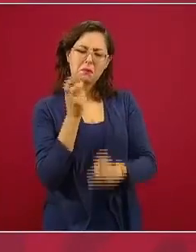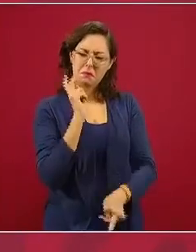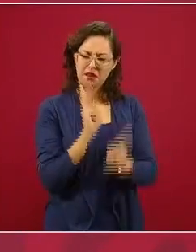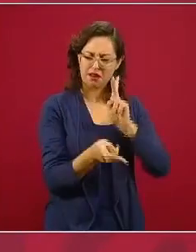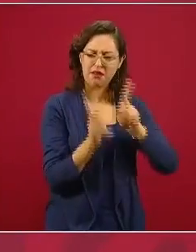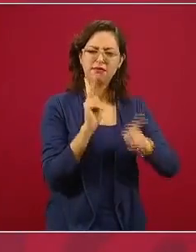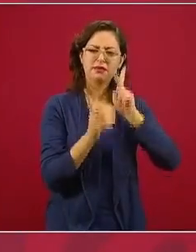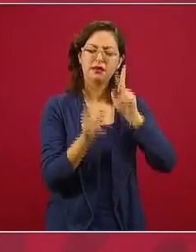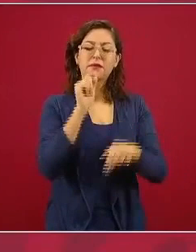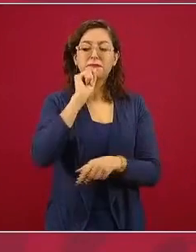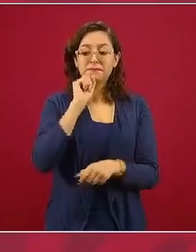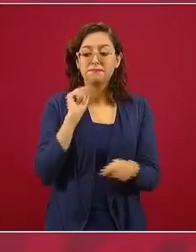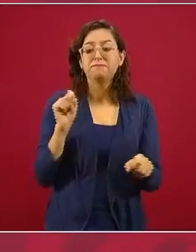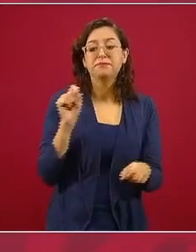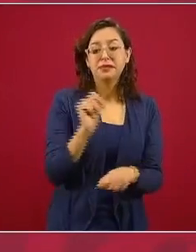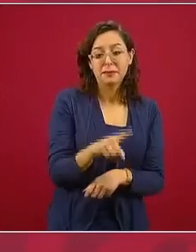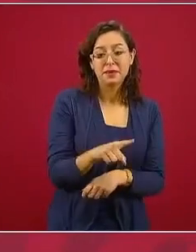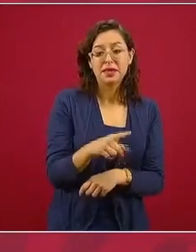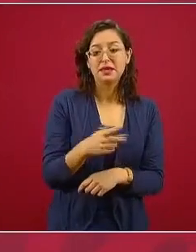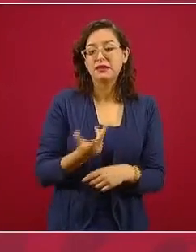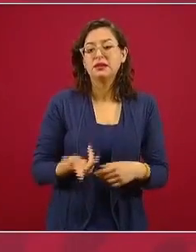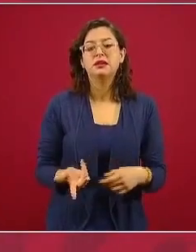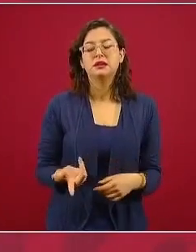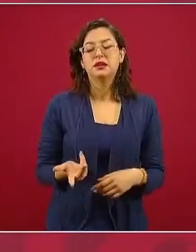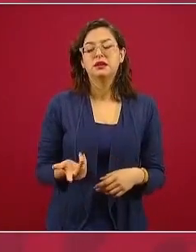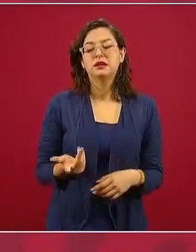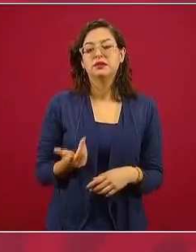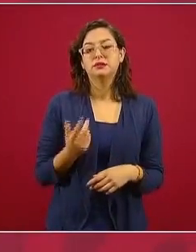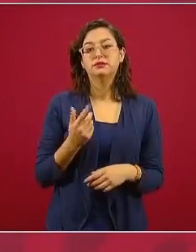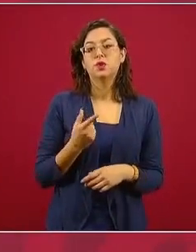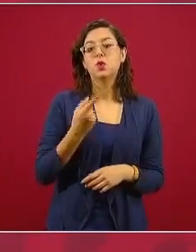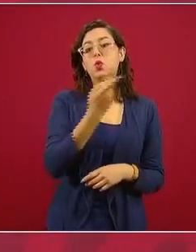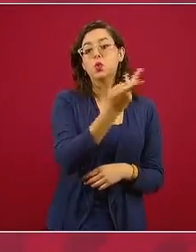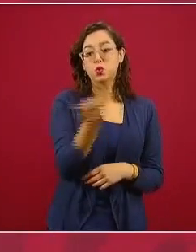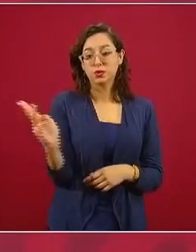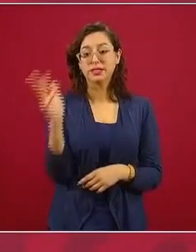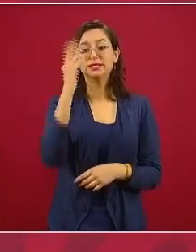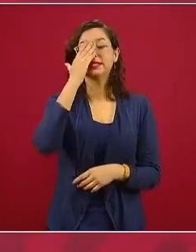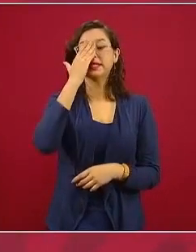Y ya ustedes conocen cuáles son nuestras